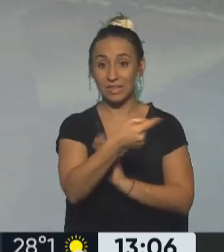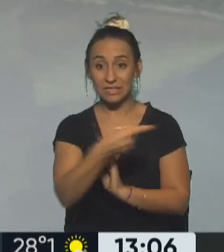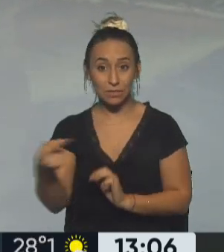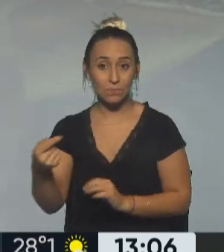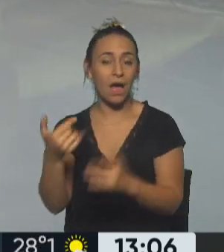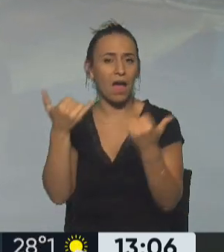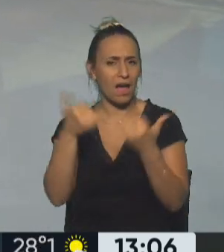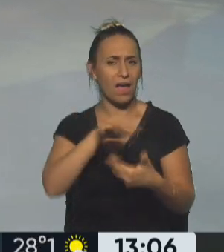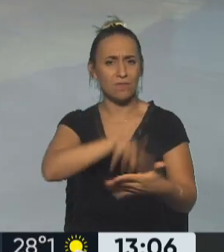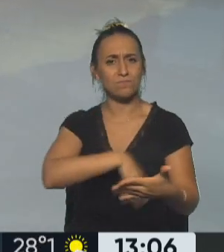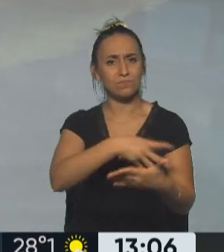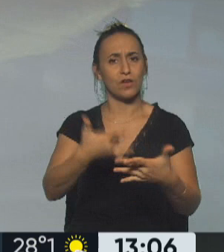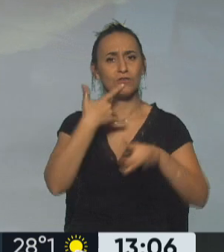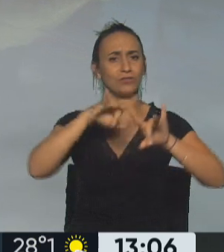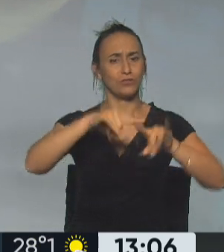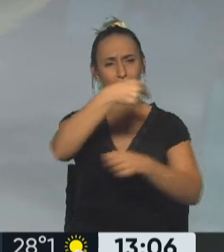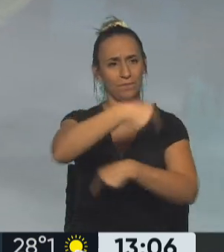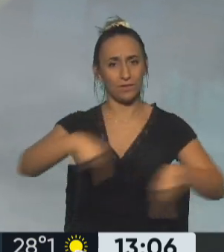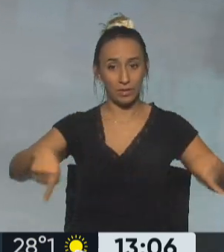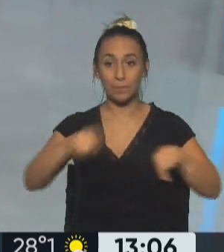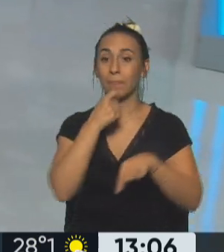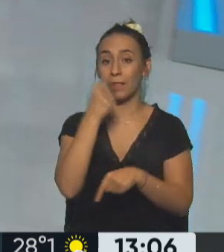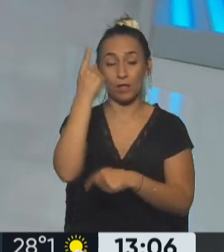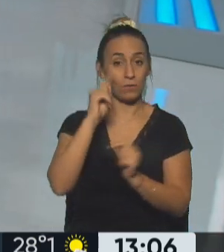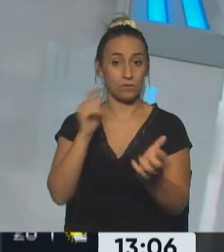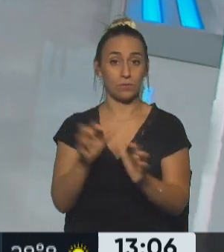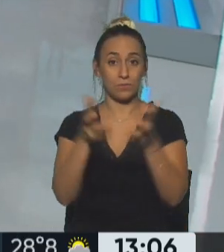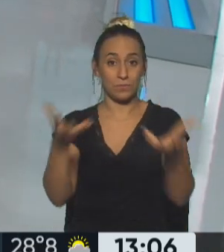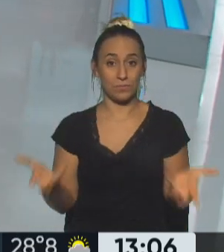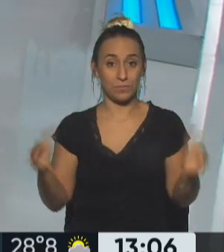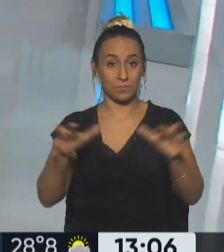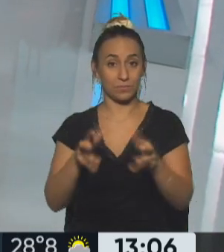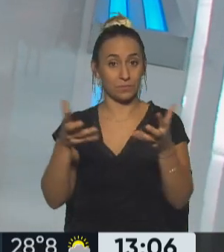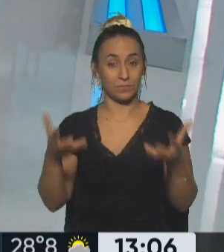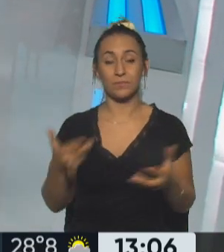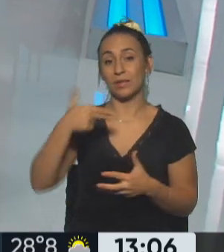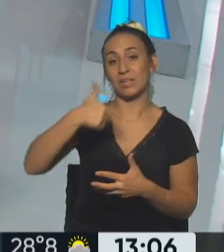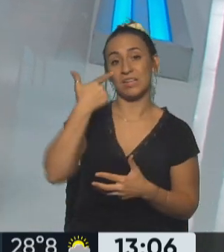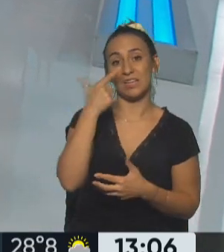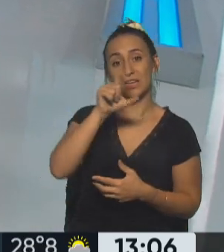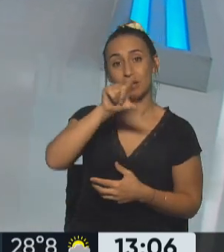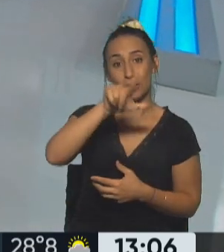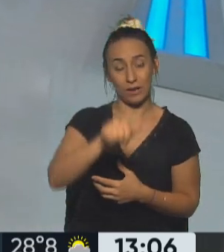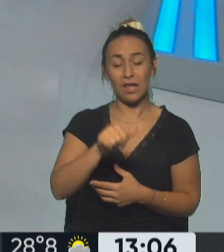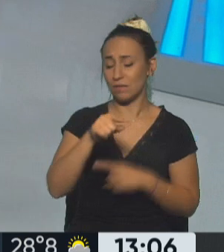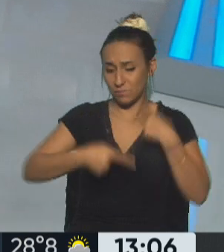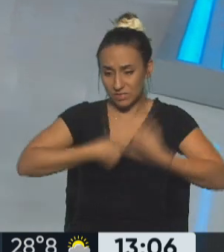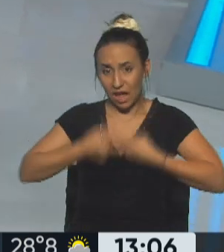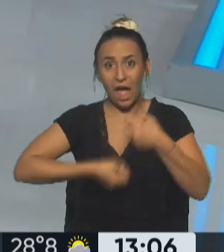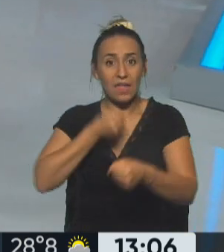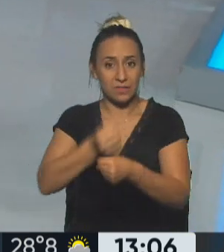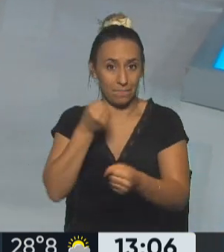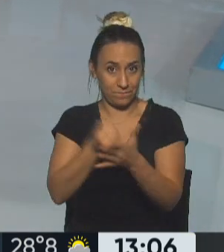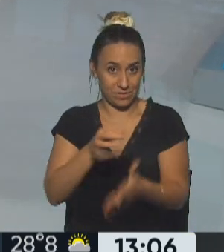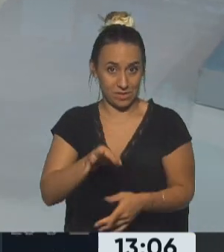shows musicales no tradicionales, como el del bandoneonista Nicola Gauche. Y además, continúa hasta fin del mes de marzo la muestra